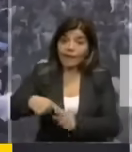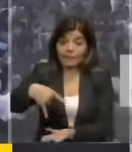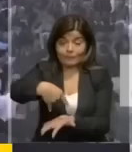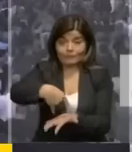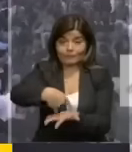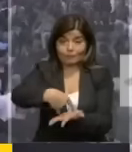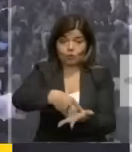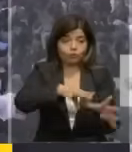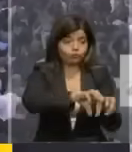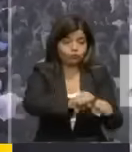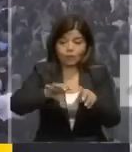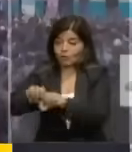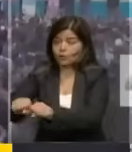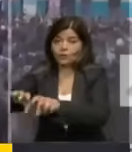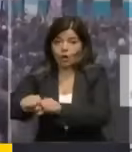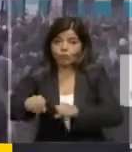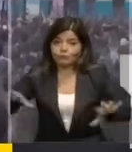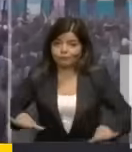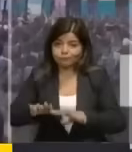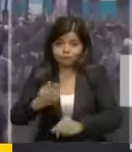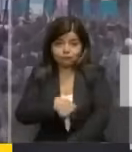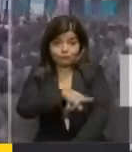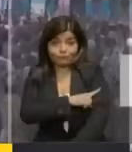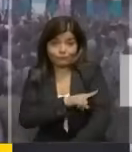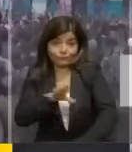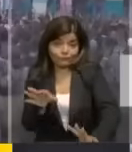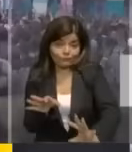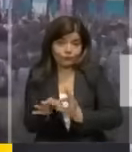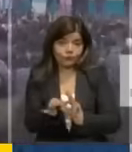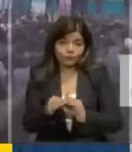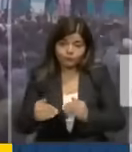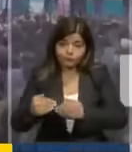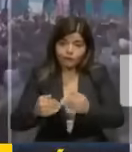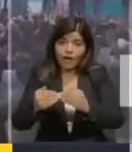conseguir los votos necesarios para sacar adelante las reformas que él mismo ha prometido. Vamos a la pausa.